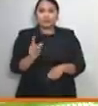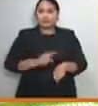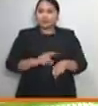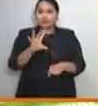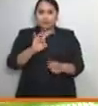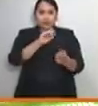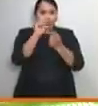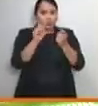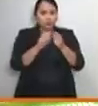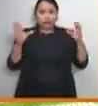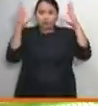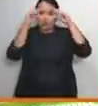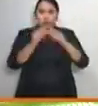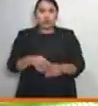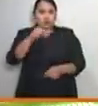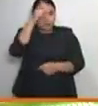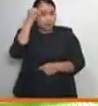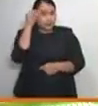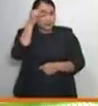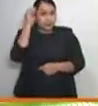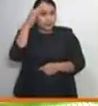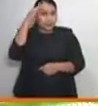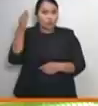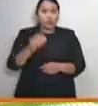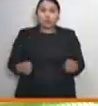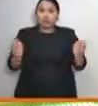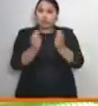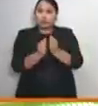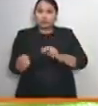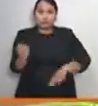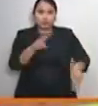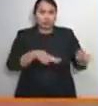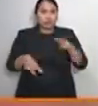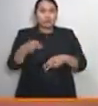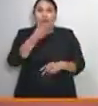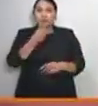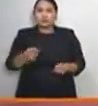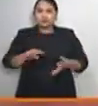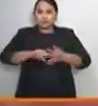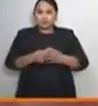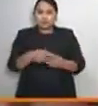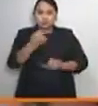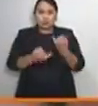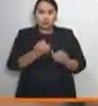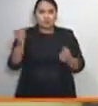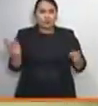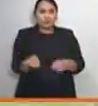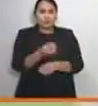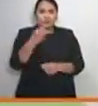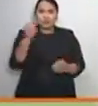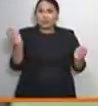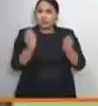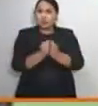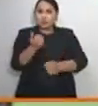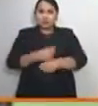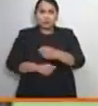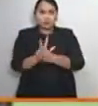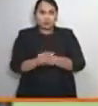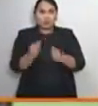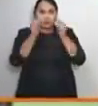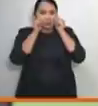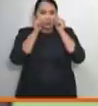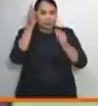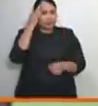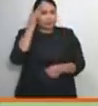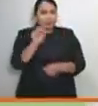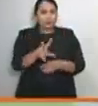noche. Mi nombre es Evelyn Clemente y estoy en compañía de nuestro auditor. Comenzamos pegando y ganando junto Pega 3. Atentos porque conoceremos los 3 números ganadores